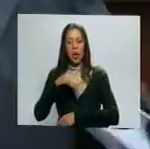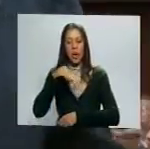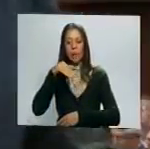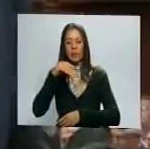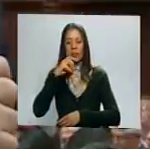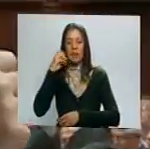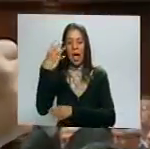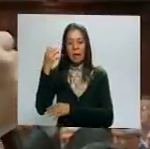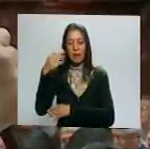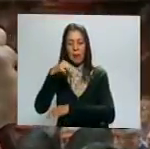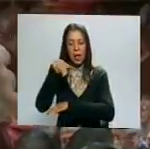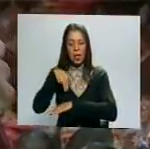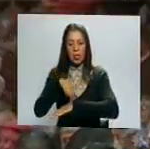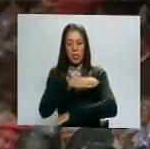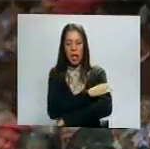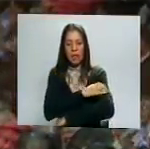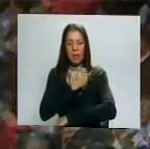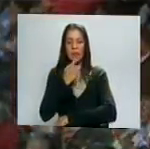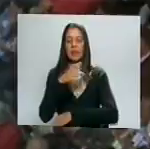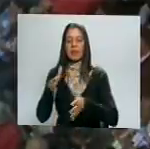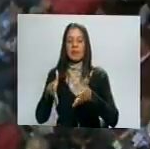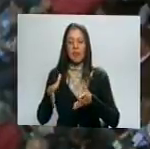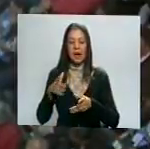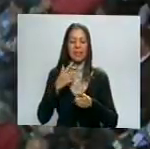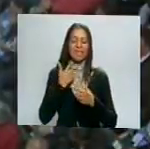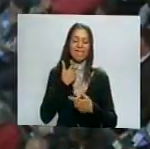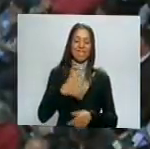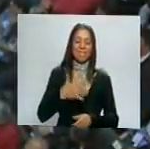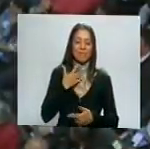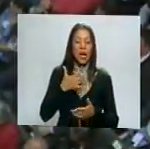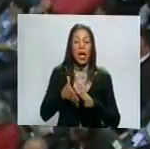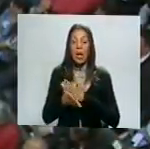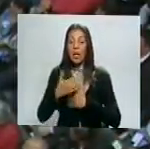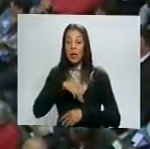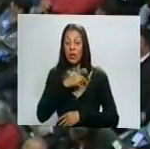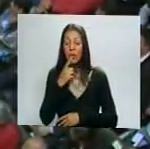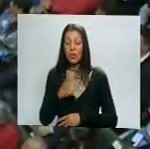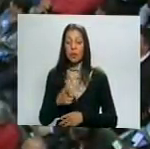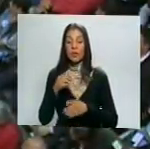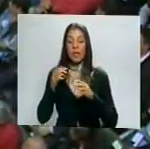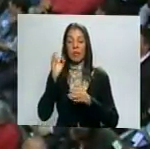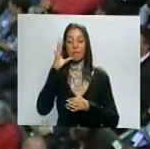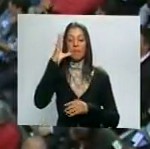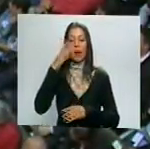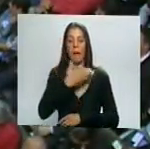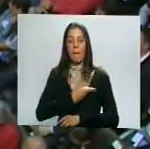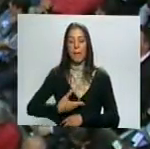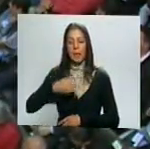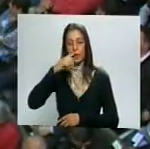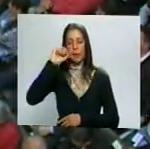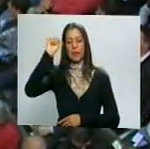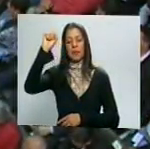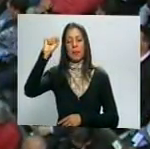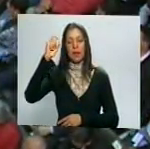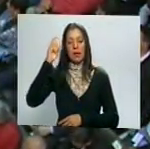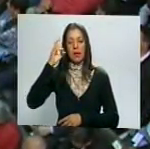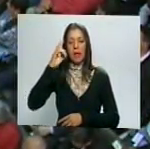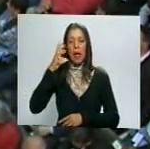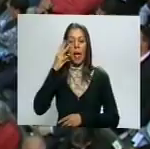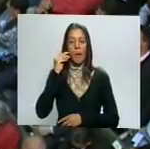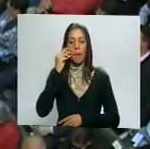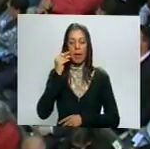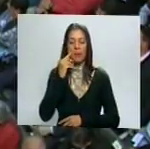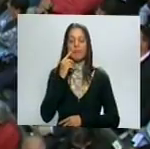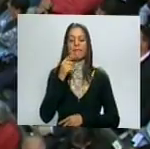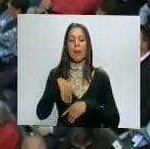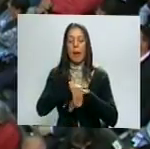creación heroica del presidente Nicolás Maduro a partir de las experiencias concretas que se desarrollaron y que el ministro Freddy